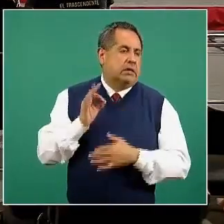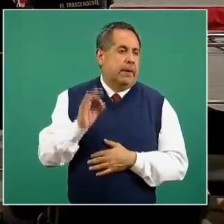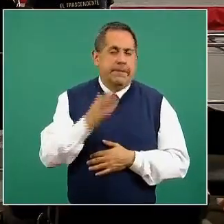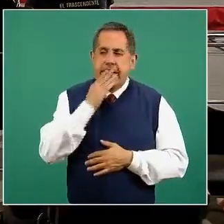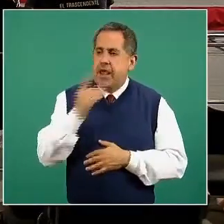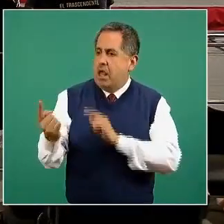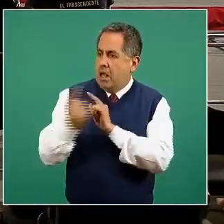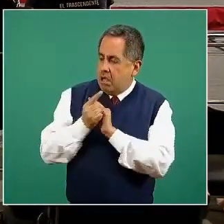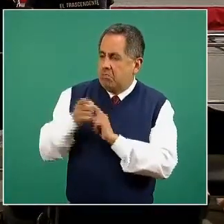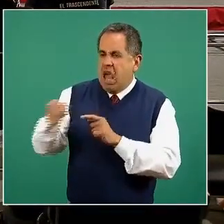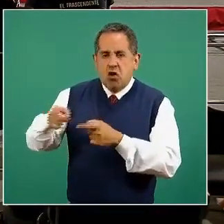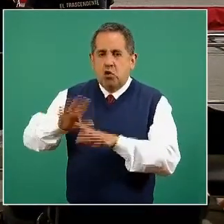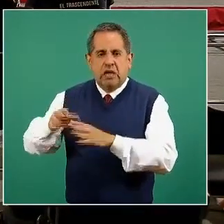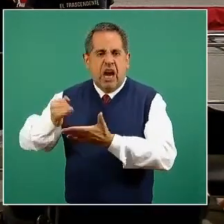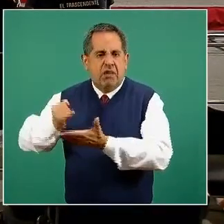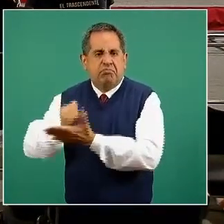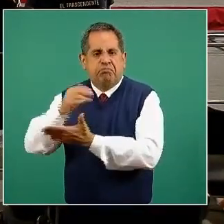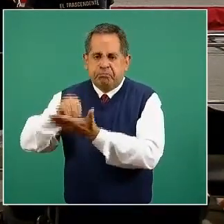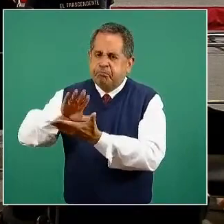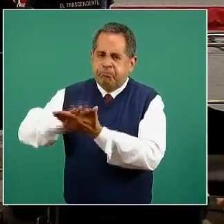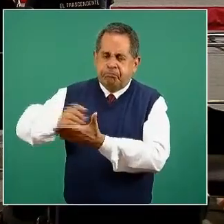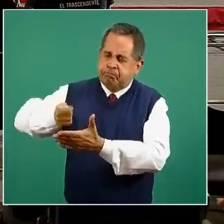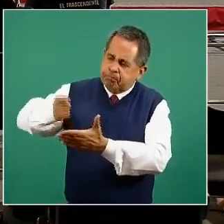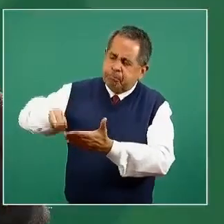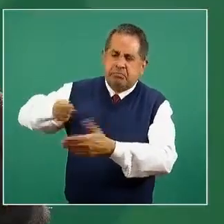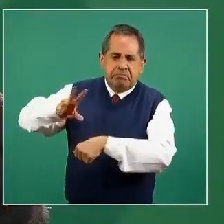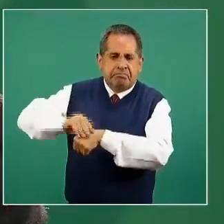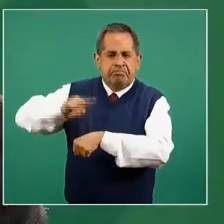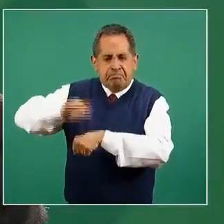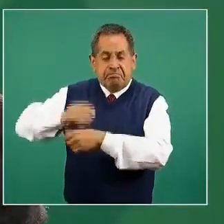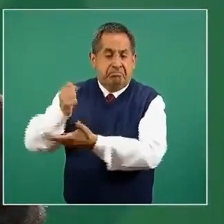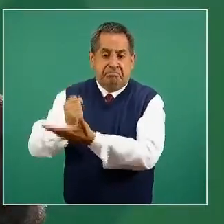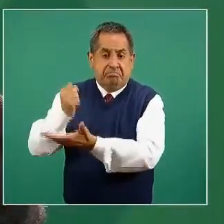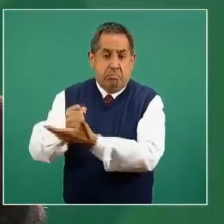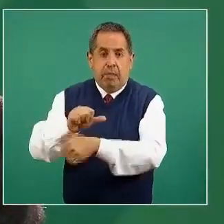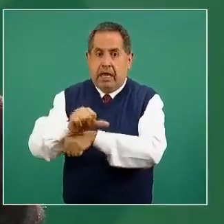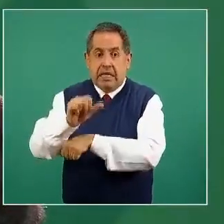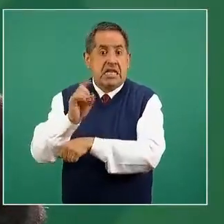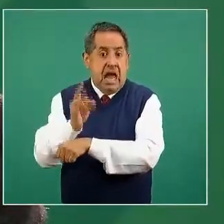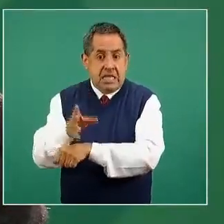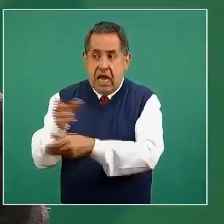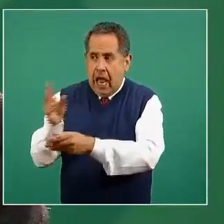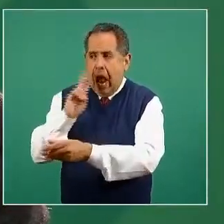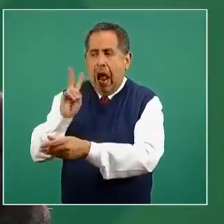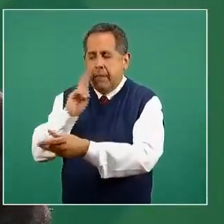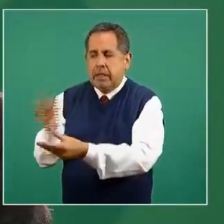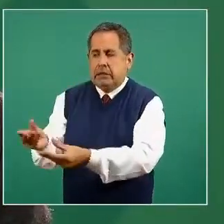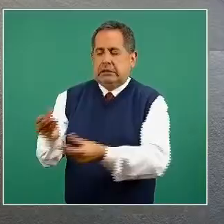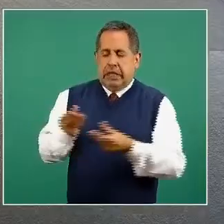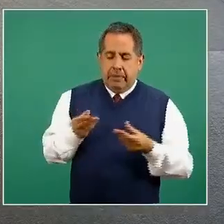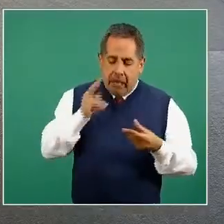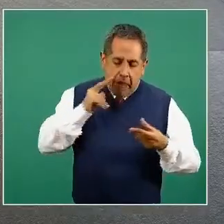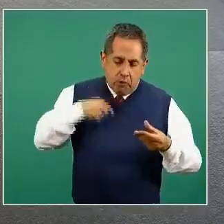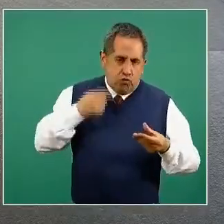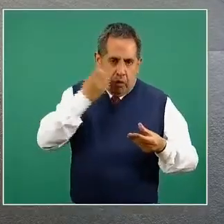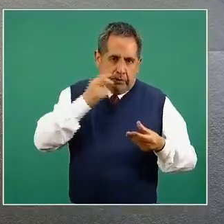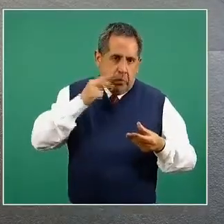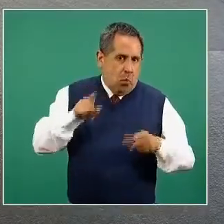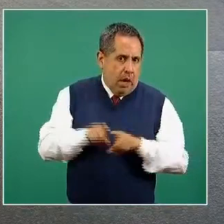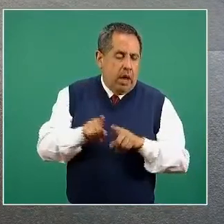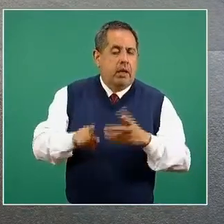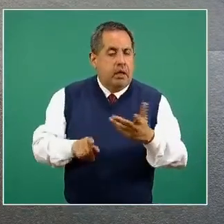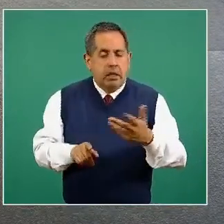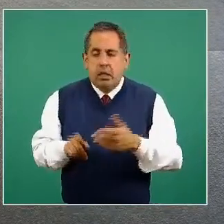los dictámenes que en su momento hiciera la Agencia Argentina de Regulación Sanitaria, ANMAT, no solamente respecto